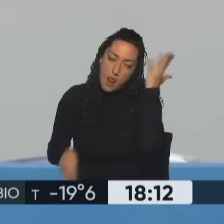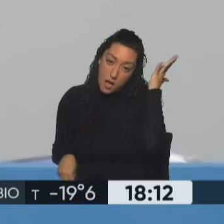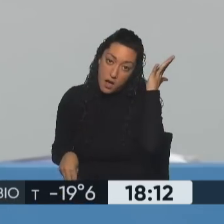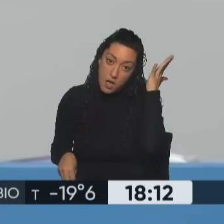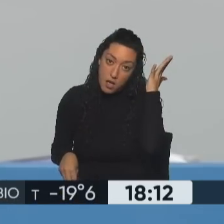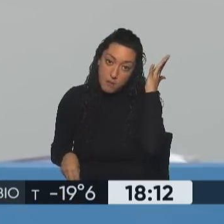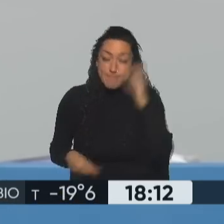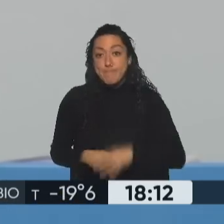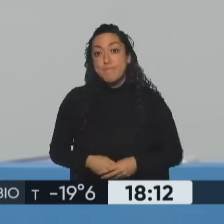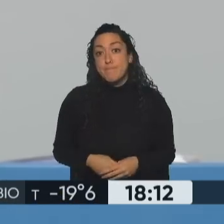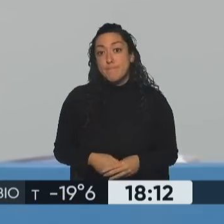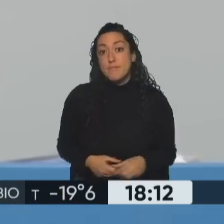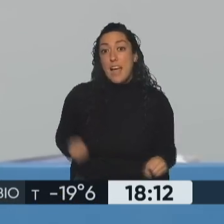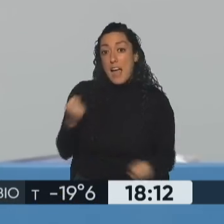Hoy,